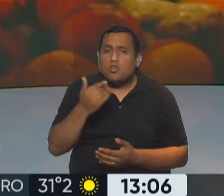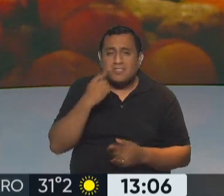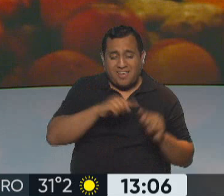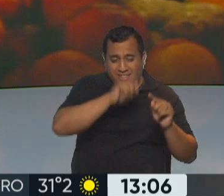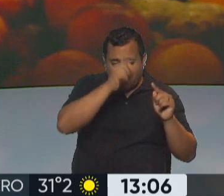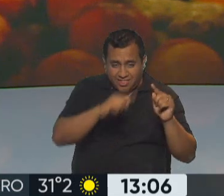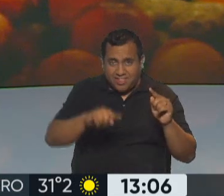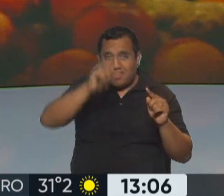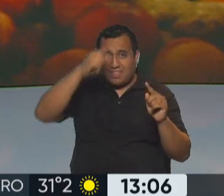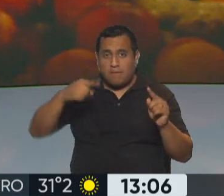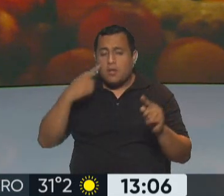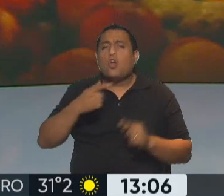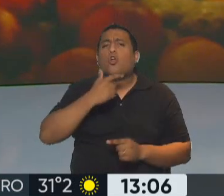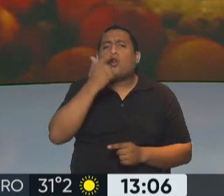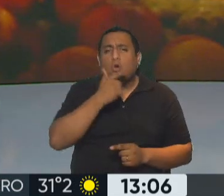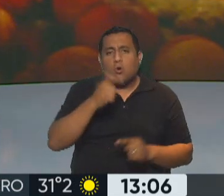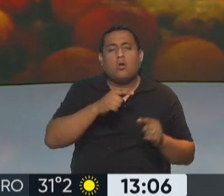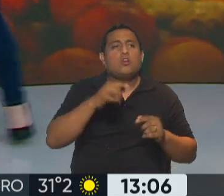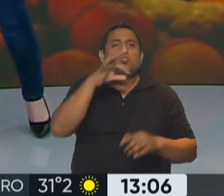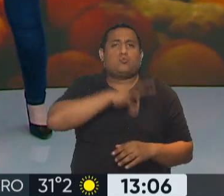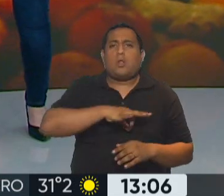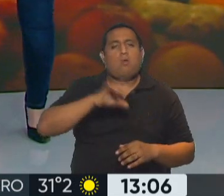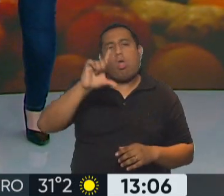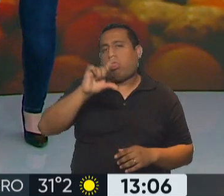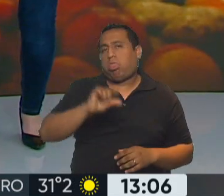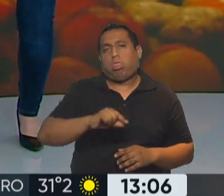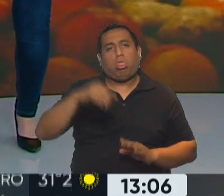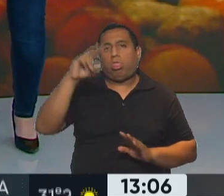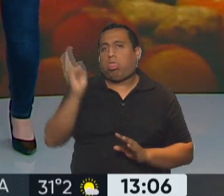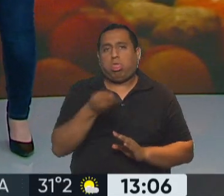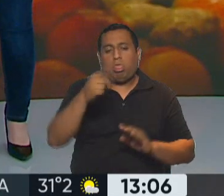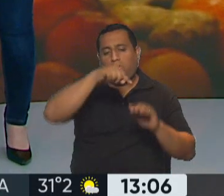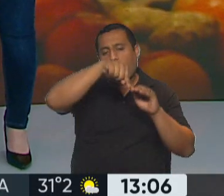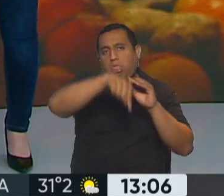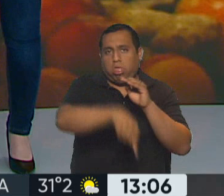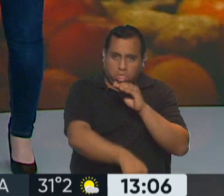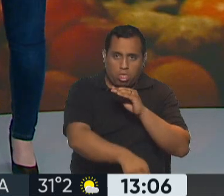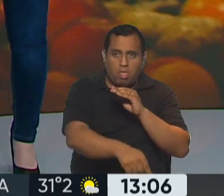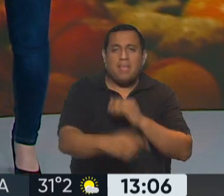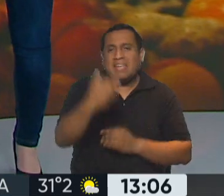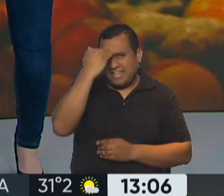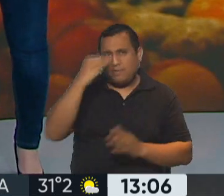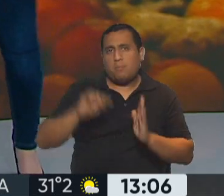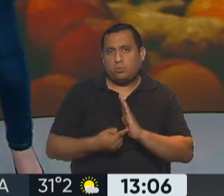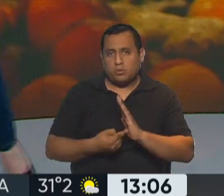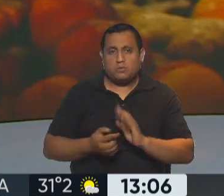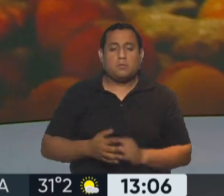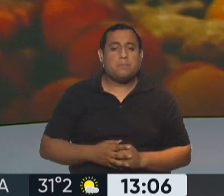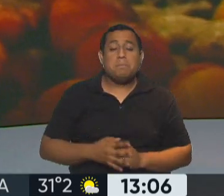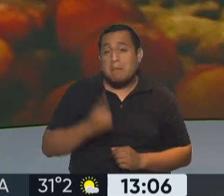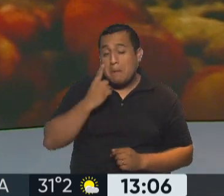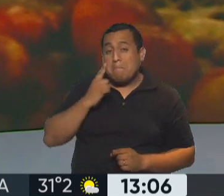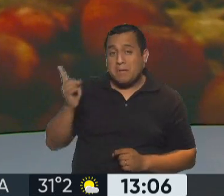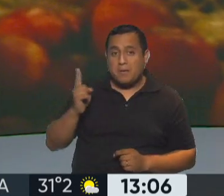barras, en rojo es como cae el salario real. Cae prácticamente 15 puntos. Y si se